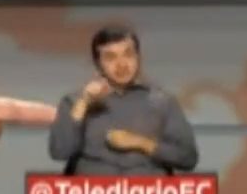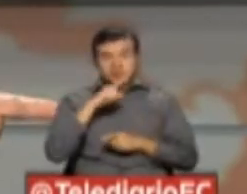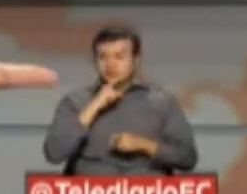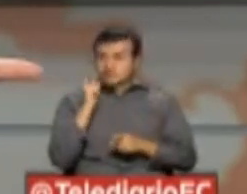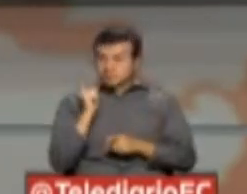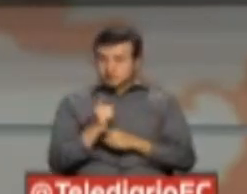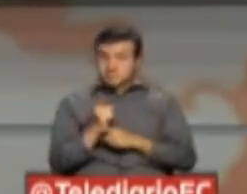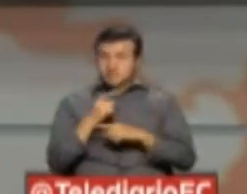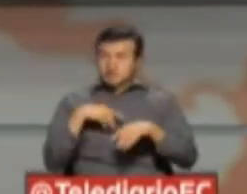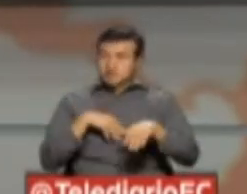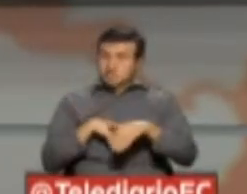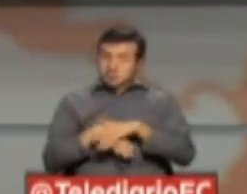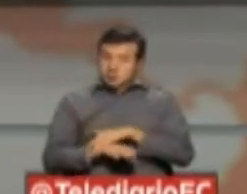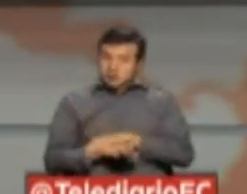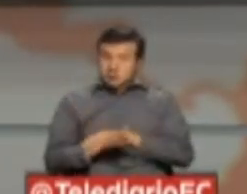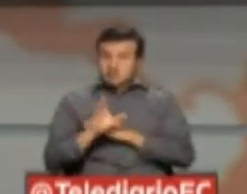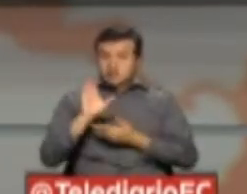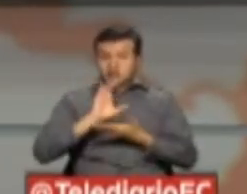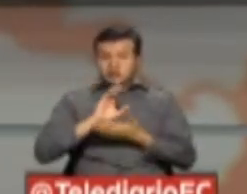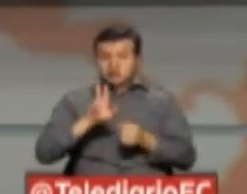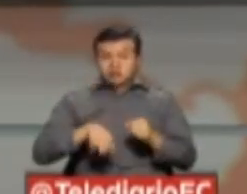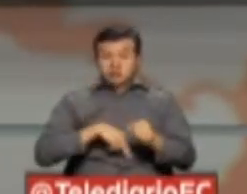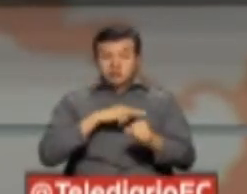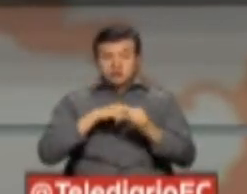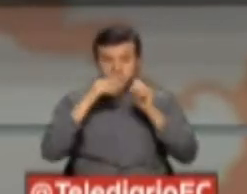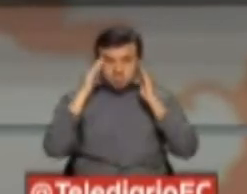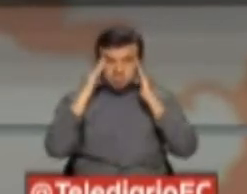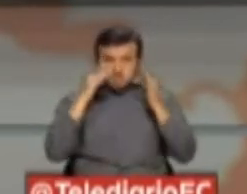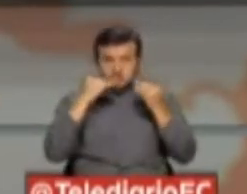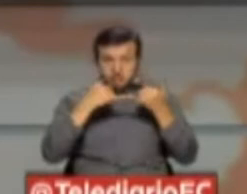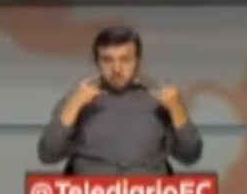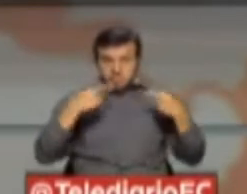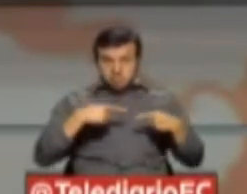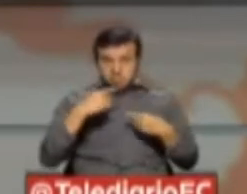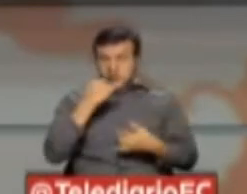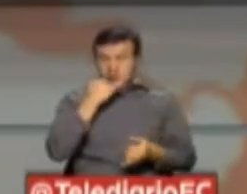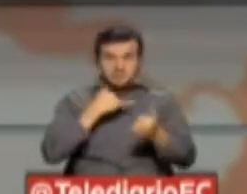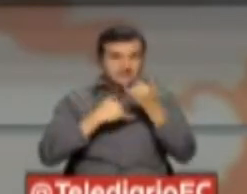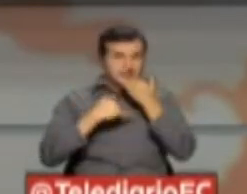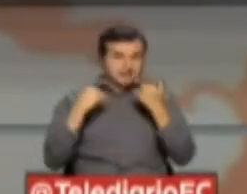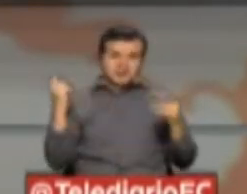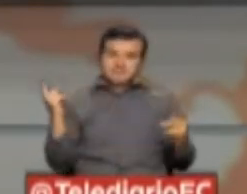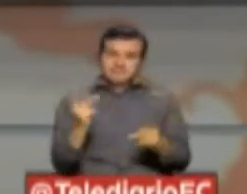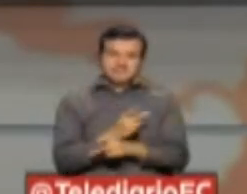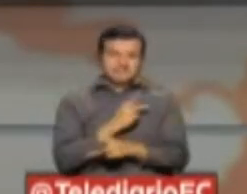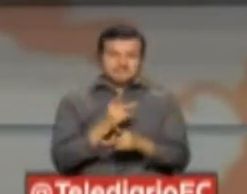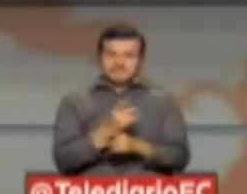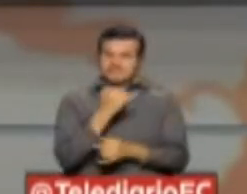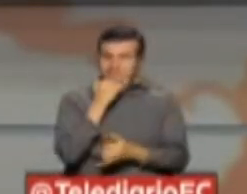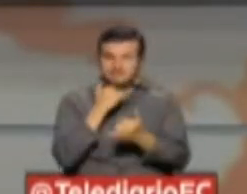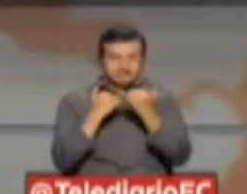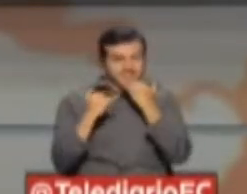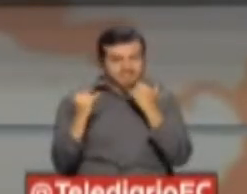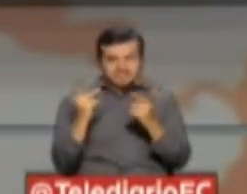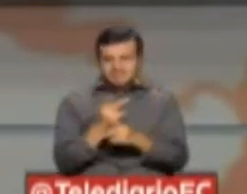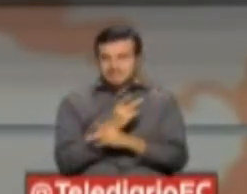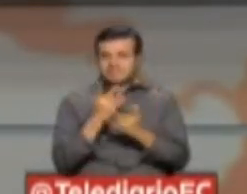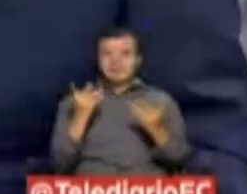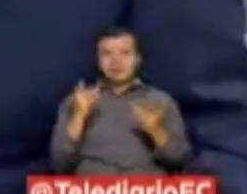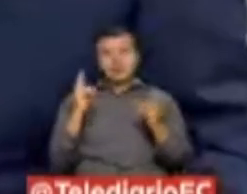porque si le dejaron pasar esto en el centro nacional de atención fronteriza sería otra otra aberración en este siniestro